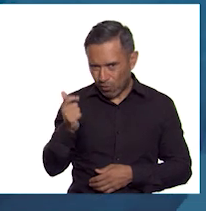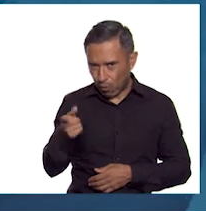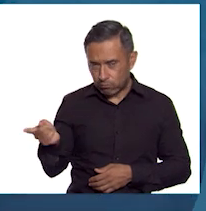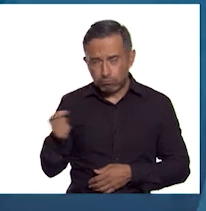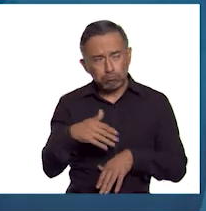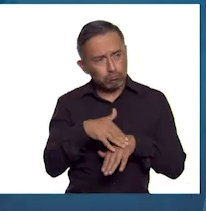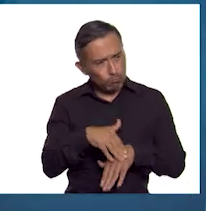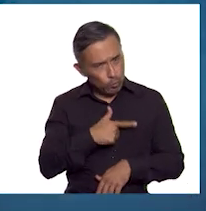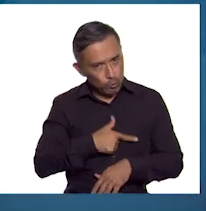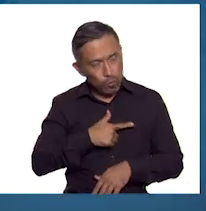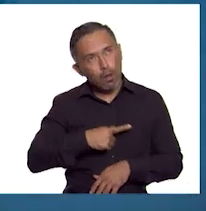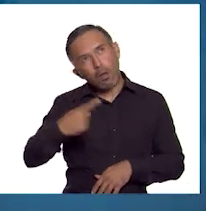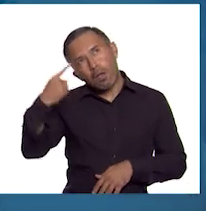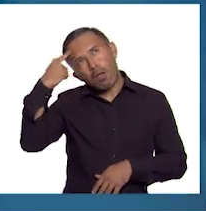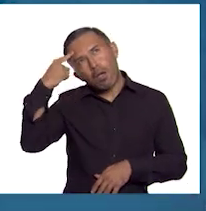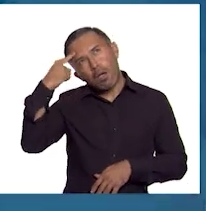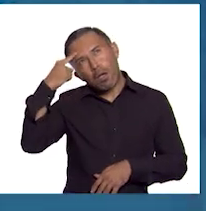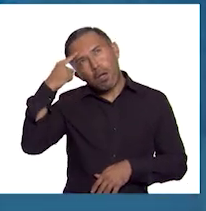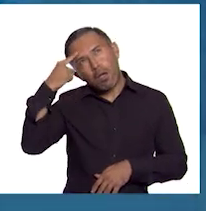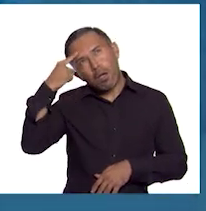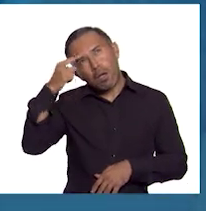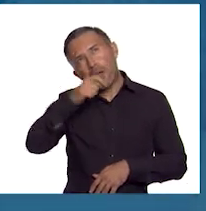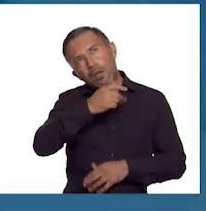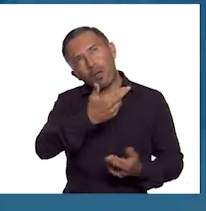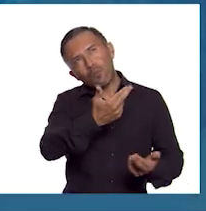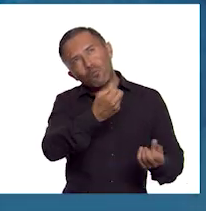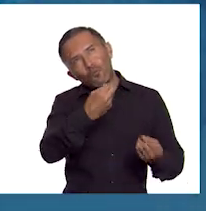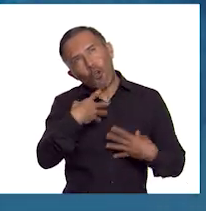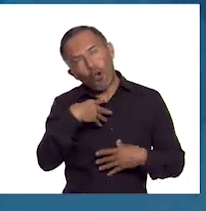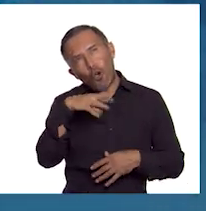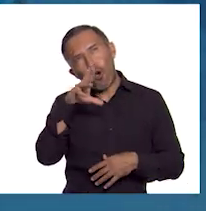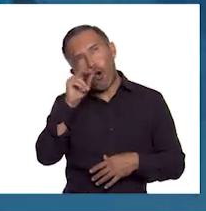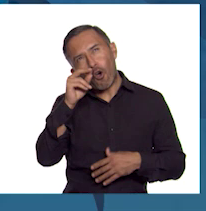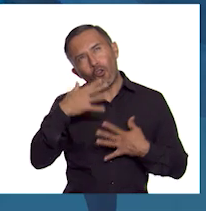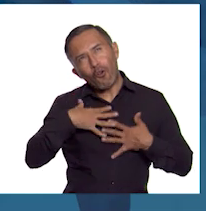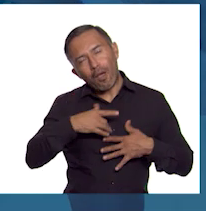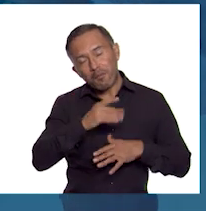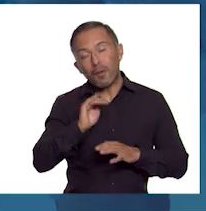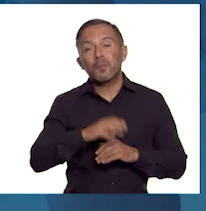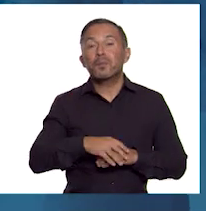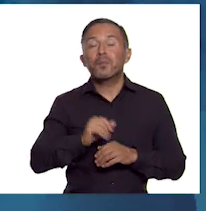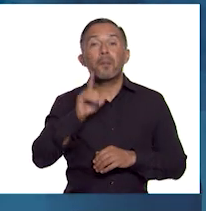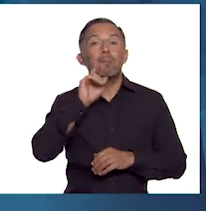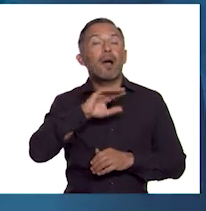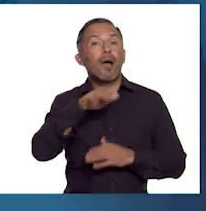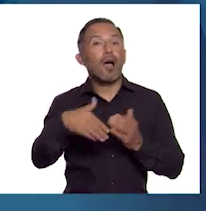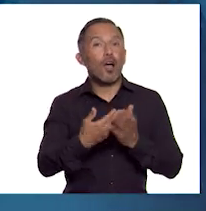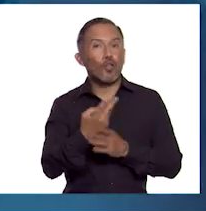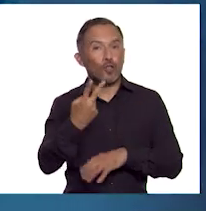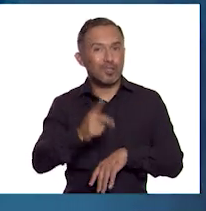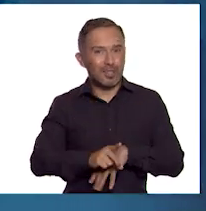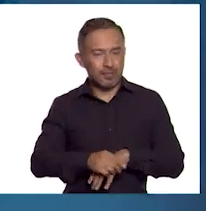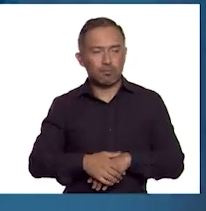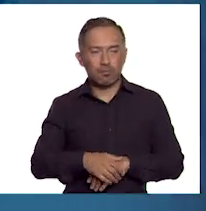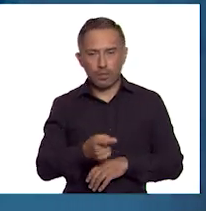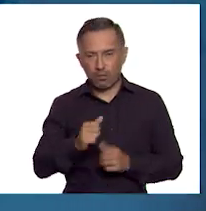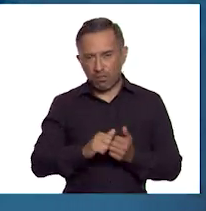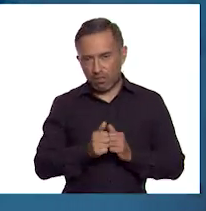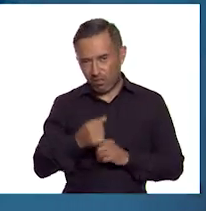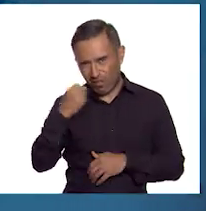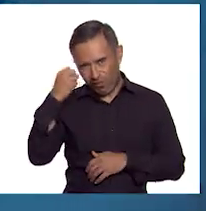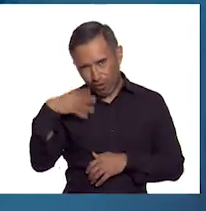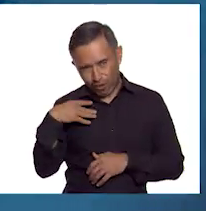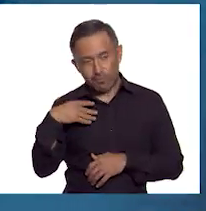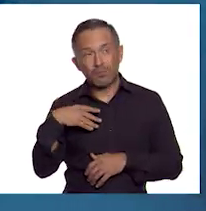pues pensaba en el mucho oro que ella le regalaría. Pero ya al segundo día empezó a holgazanear. Al tercer